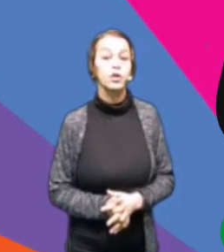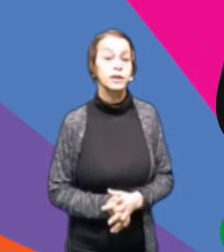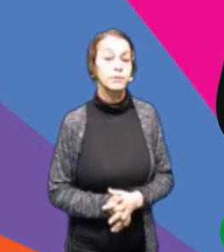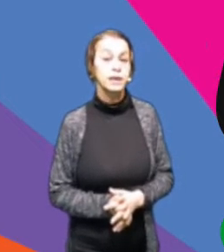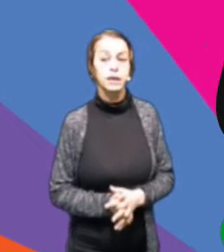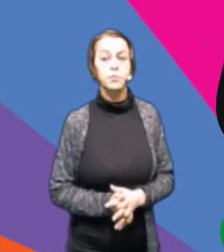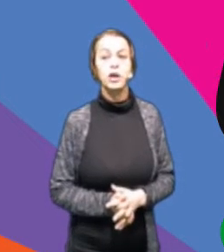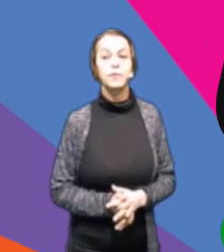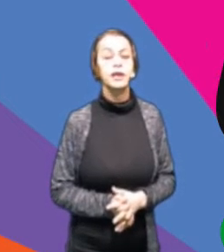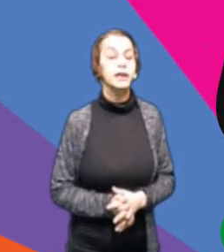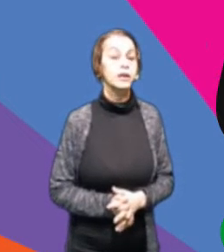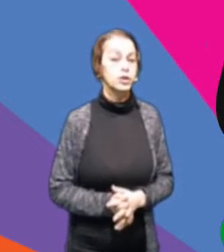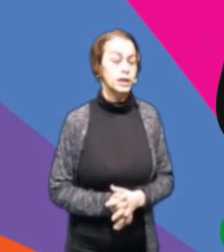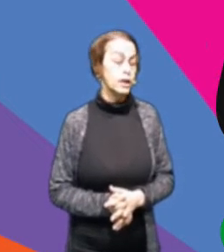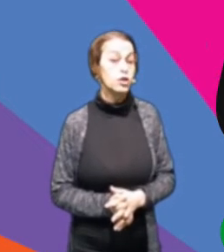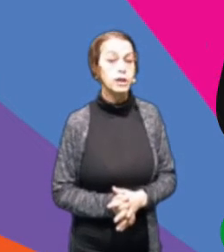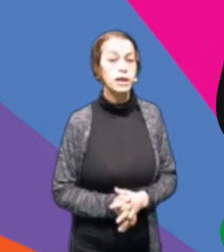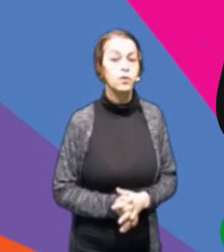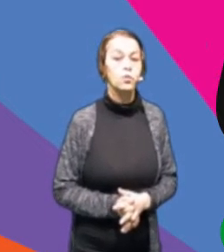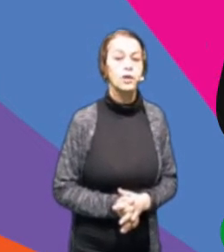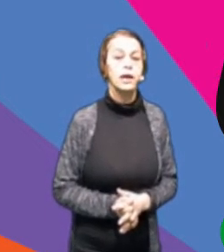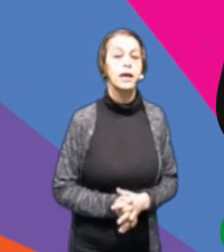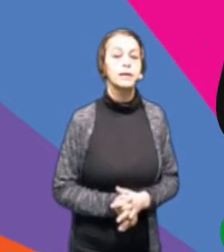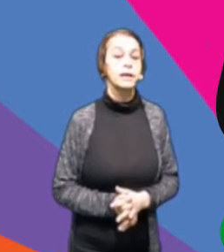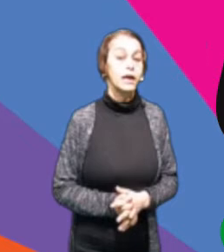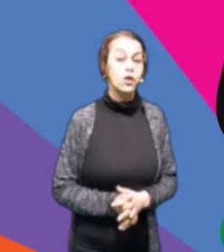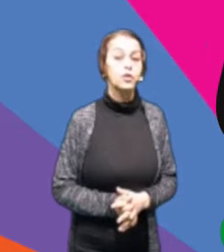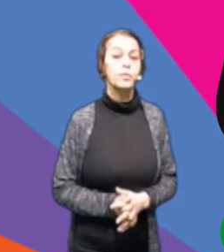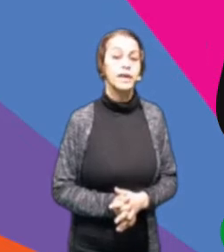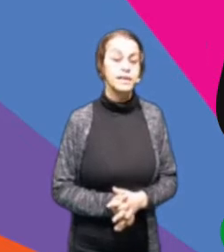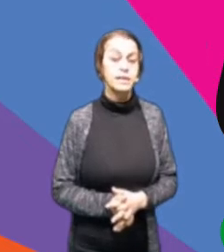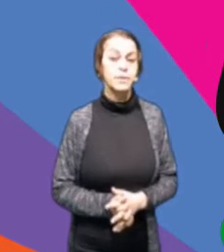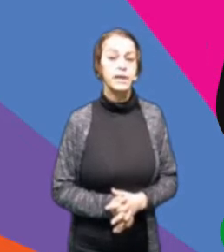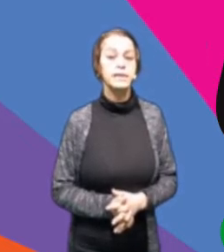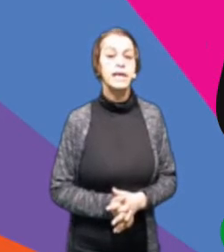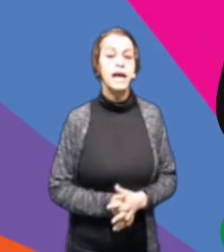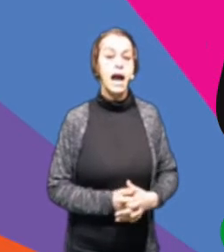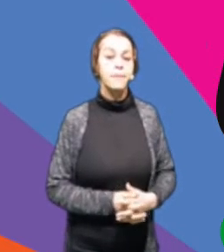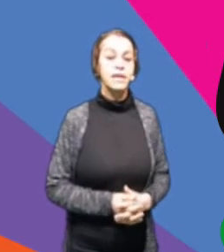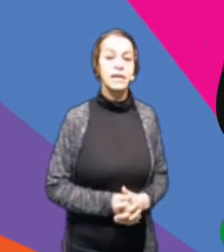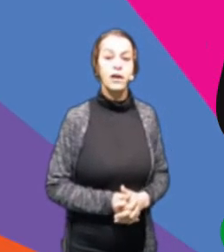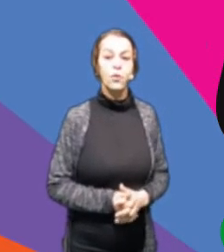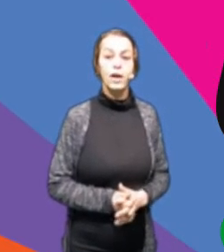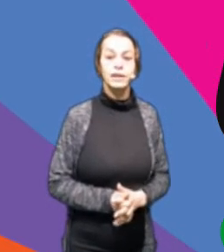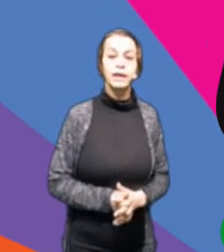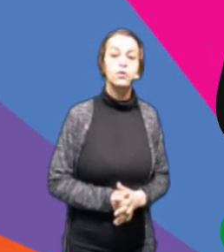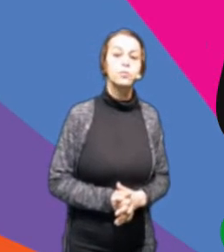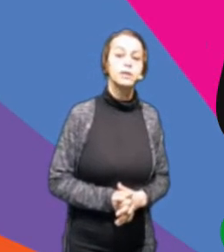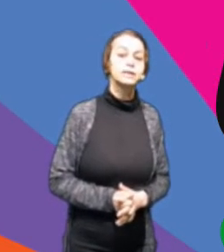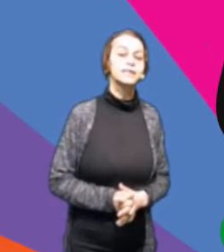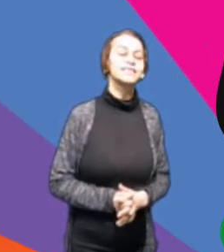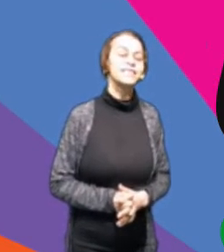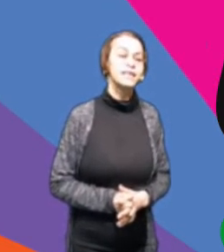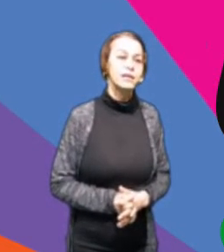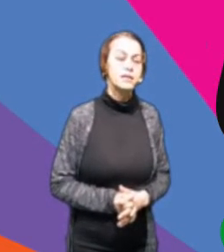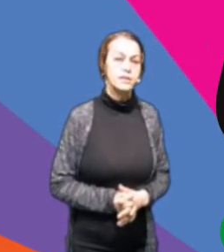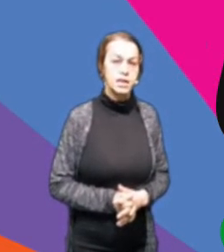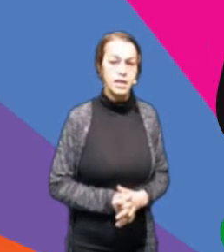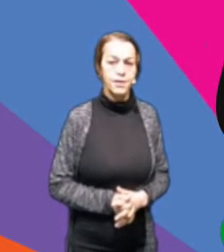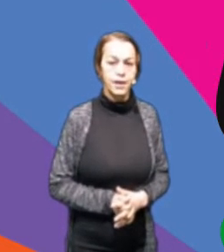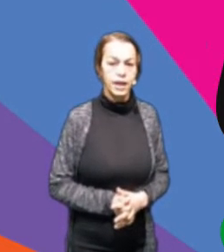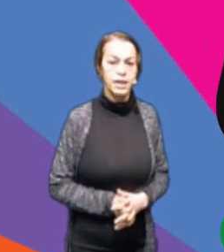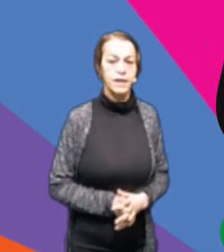este viernes por la mañana el coordinador de la ONU para ese país, Amin Awad, al cumplirse 100